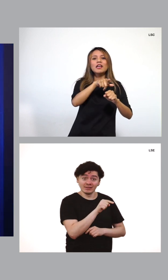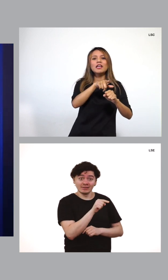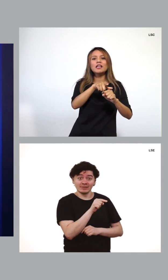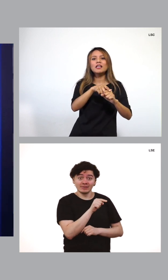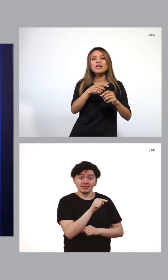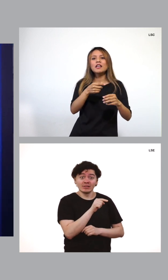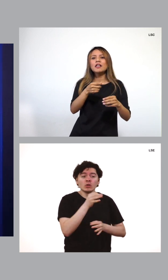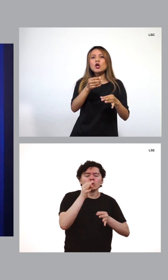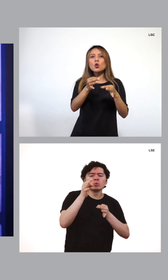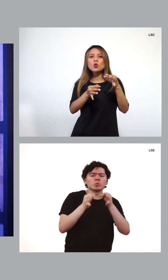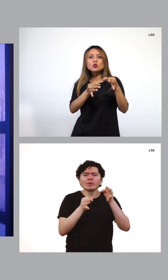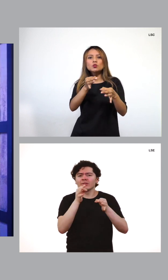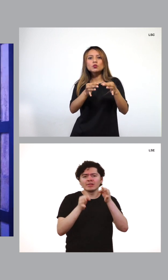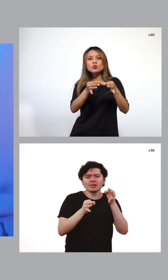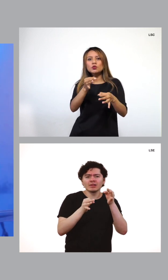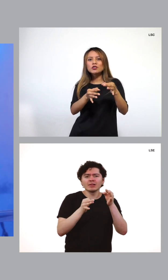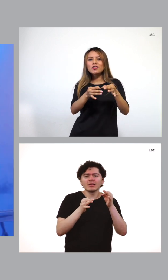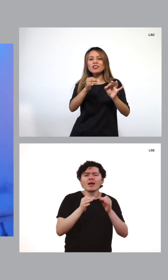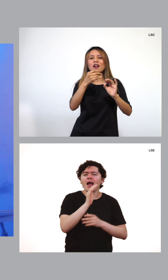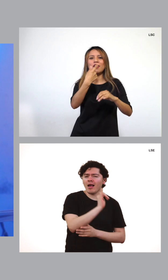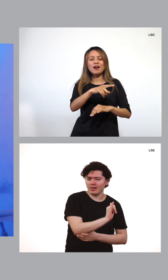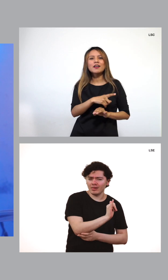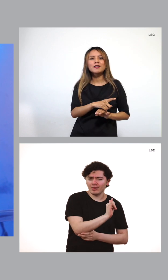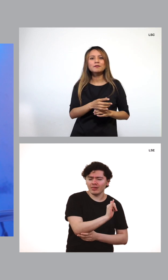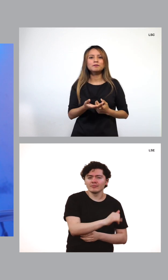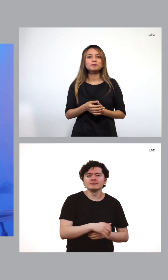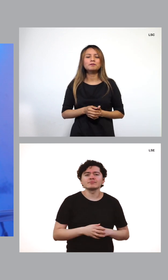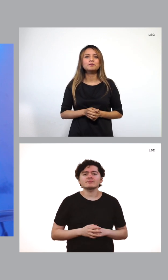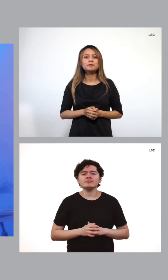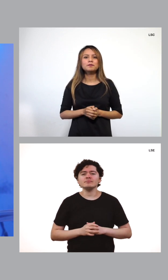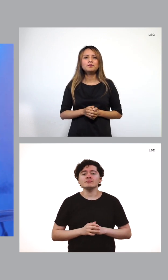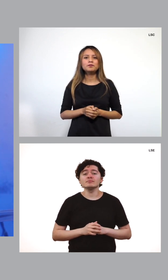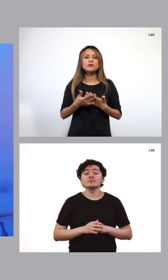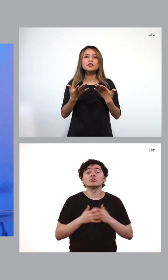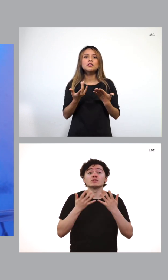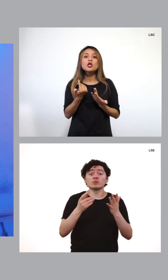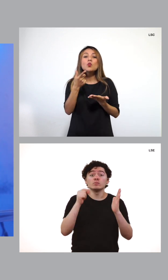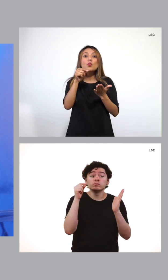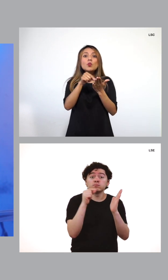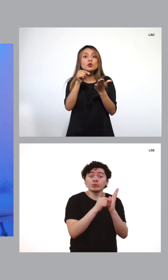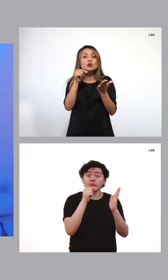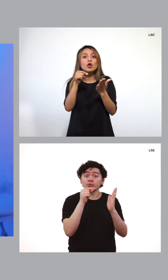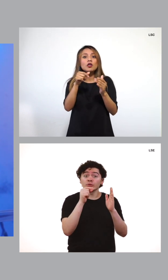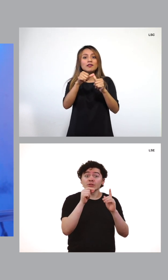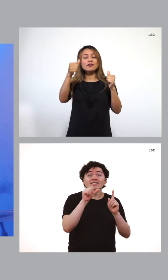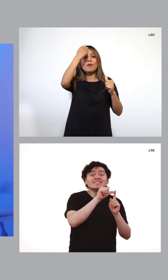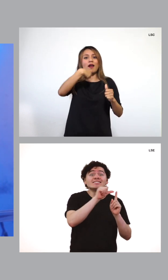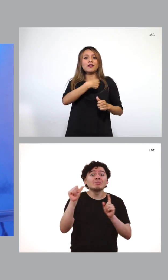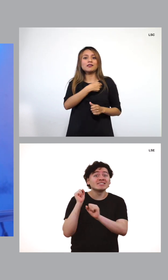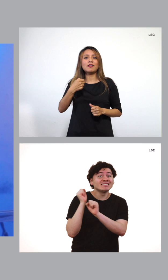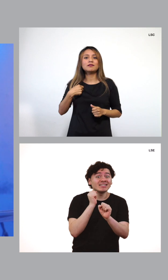sucios, tienes el que viene a justificar esos trapos sucios. Sí, bien, pues en este punto de la historia de Semana